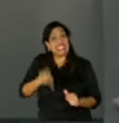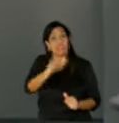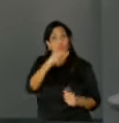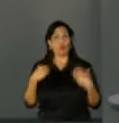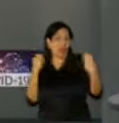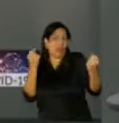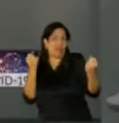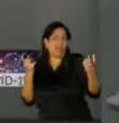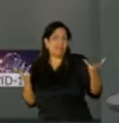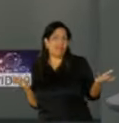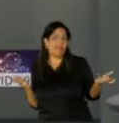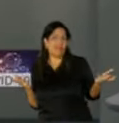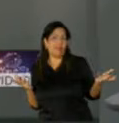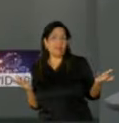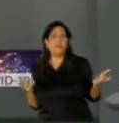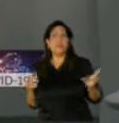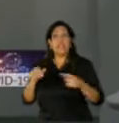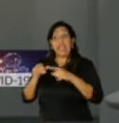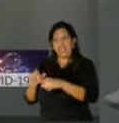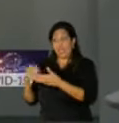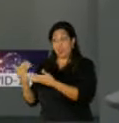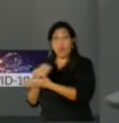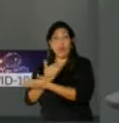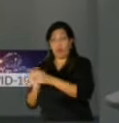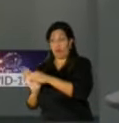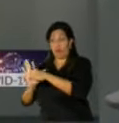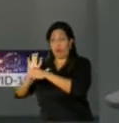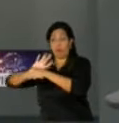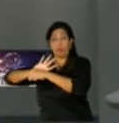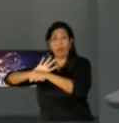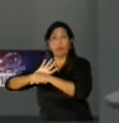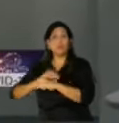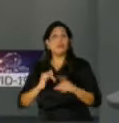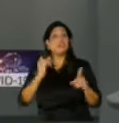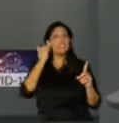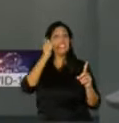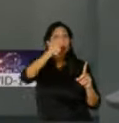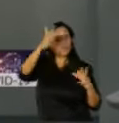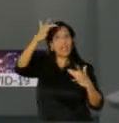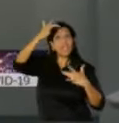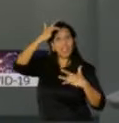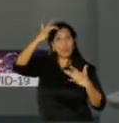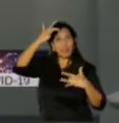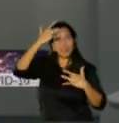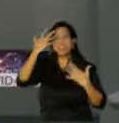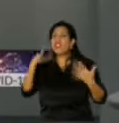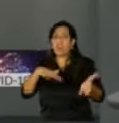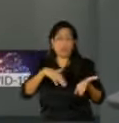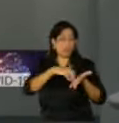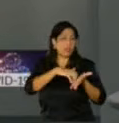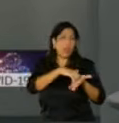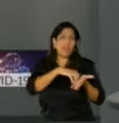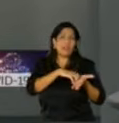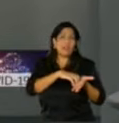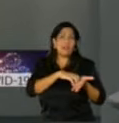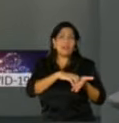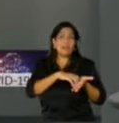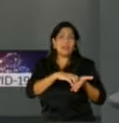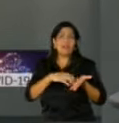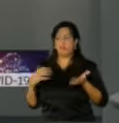porque sabemos que este virus pues va a capitalizar en pacientes que estén inmunocomprometidos, debilitados, etcétera. Así que los medicamentos